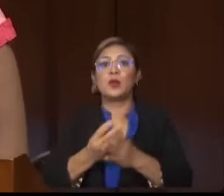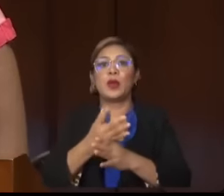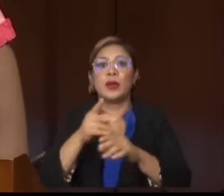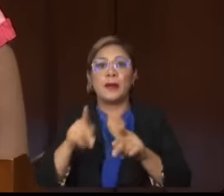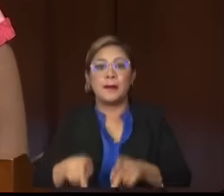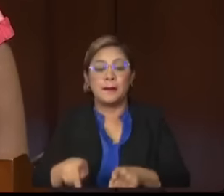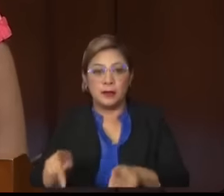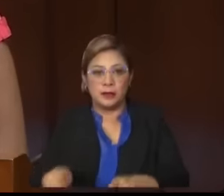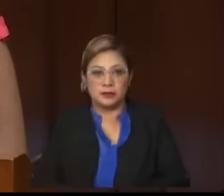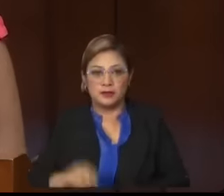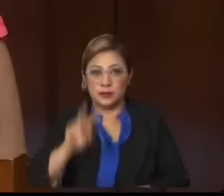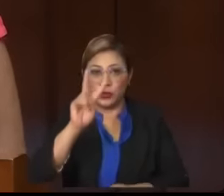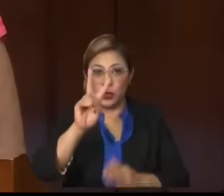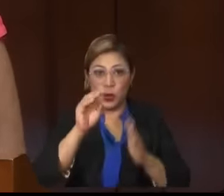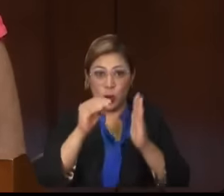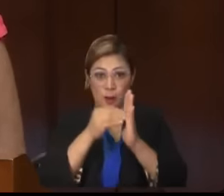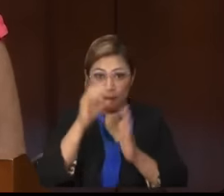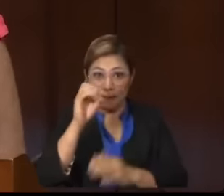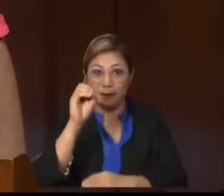fue uno de los que propuso